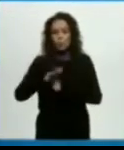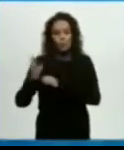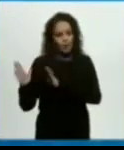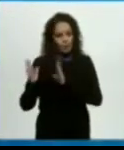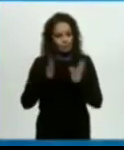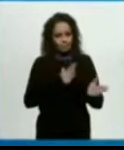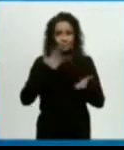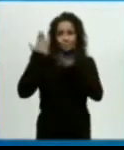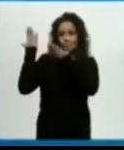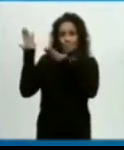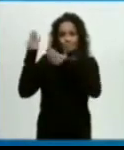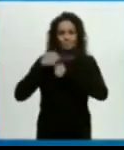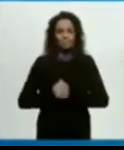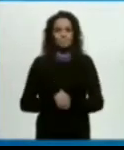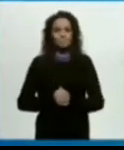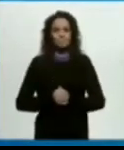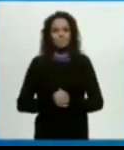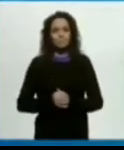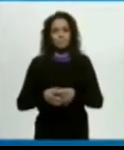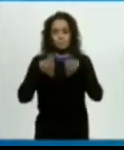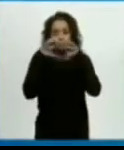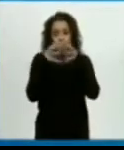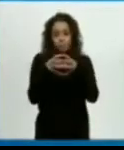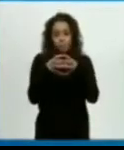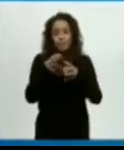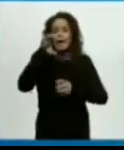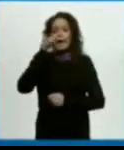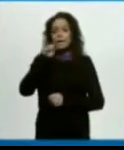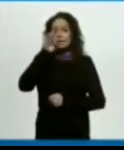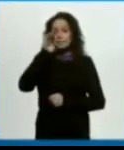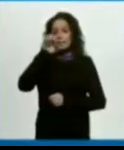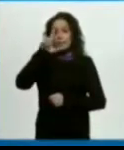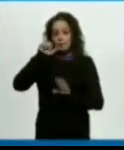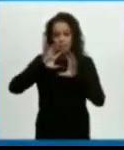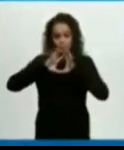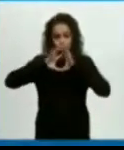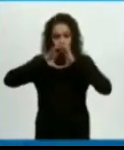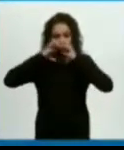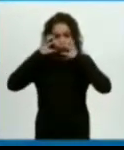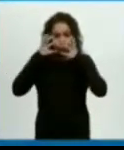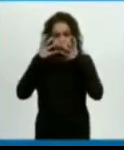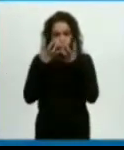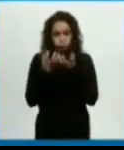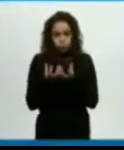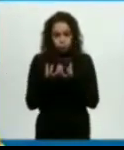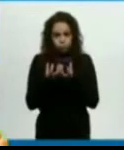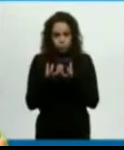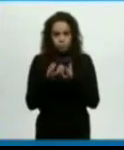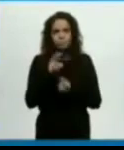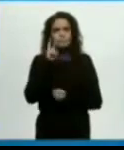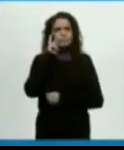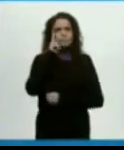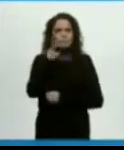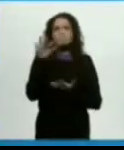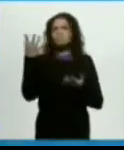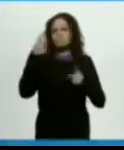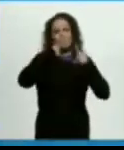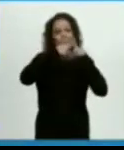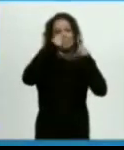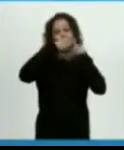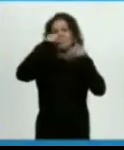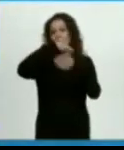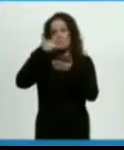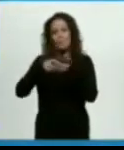es la esfera. La esfera es un cuerpo geométrico que vemos en muchos